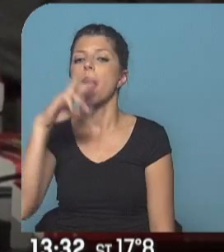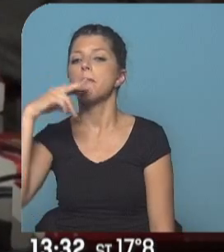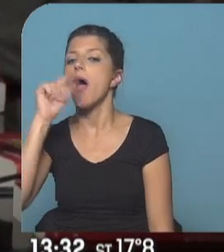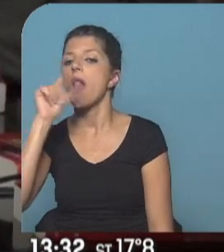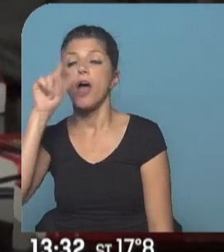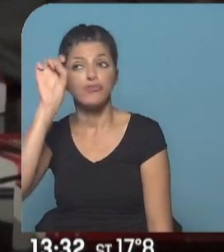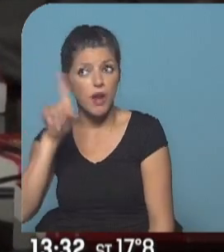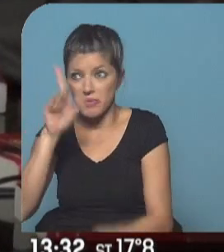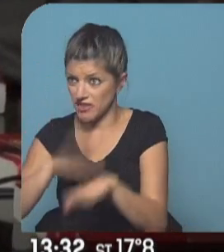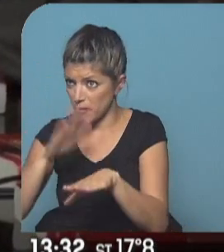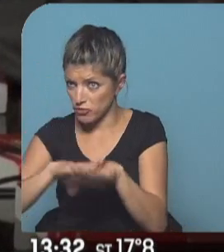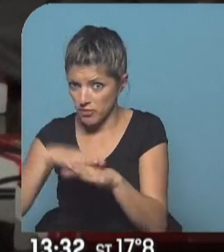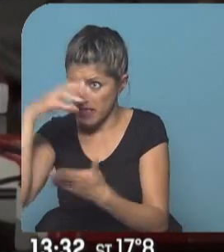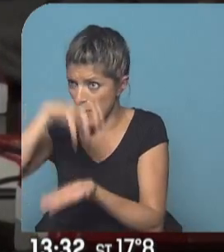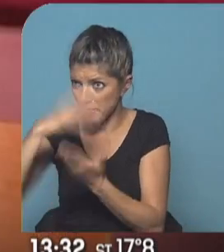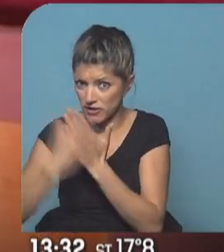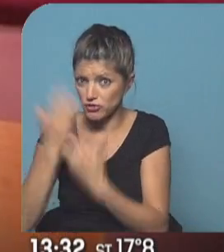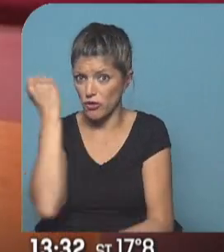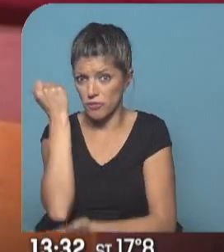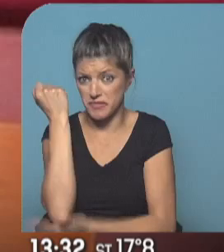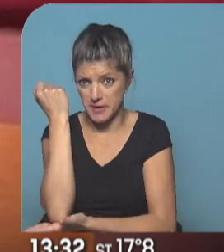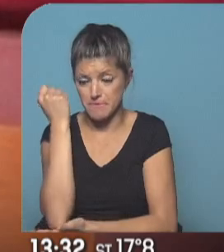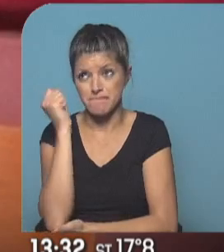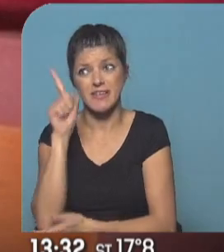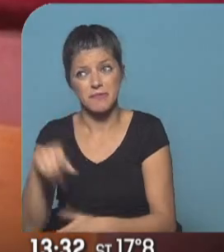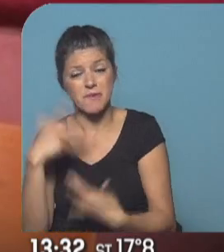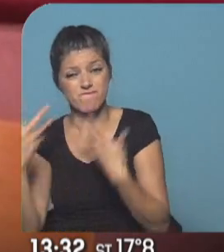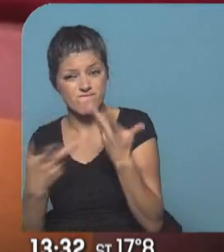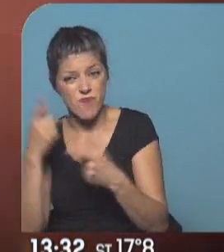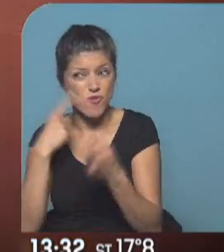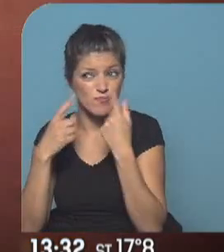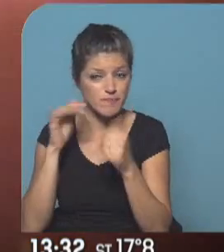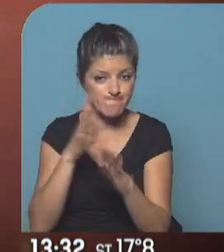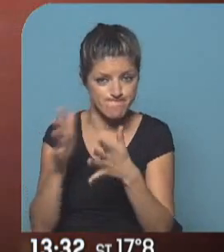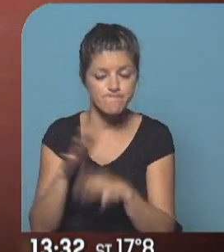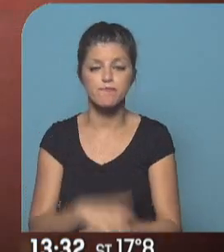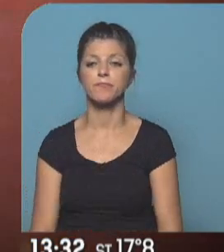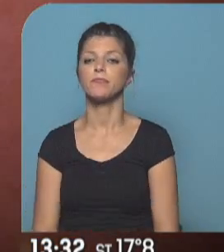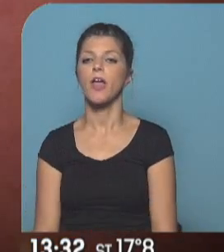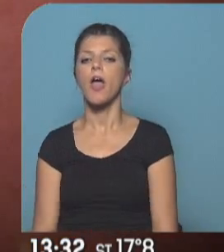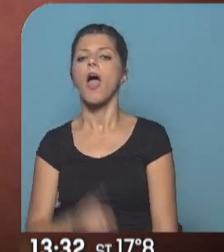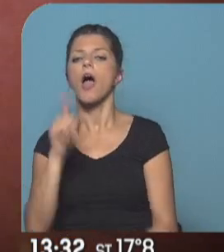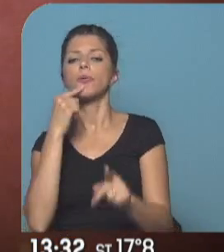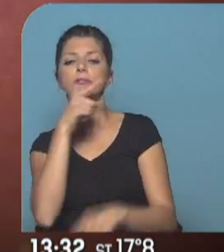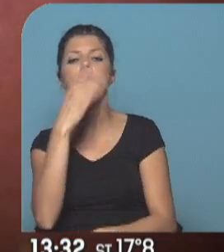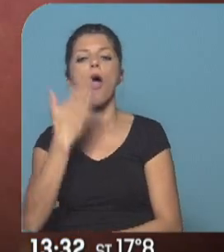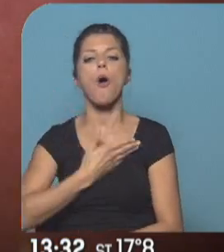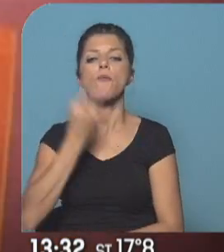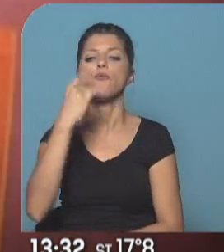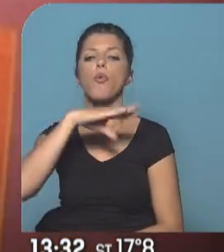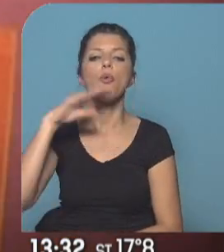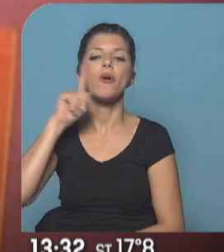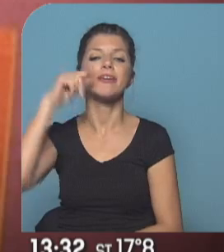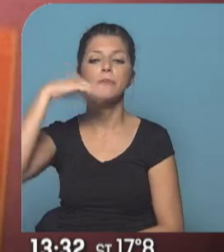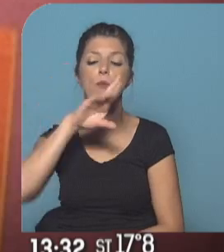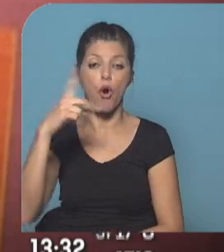de Economía, cargo que también detenta. El posible indulto a Alberto Fujimori, condenado a 25 años de